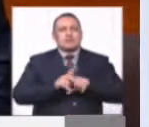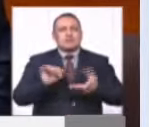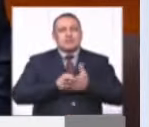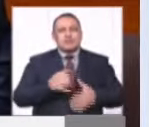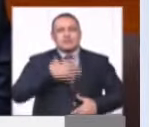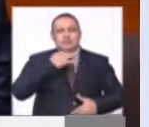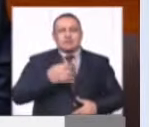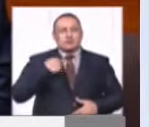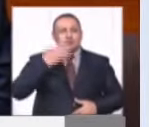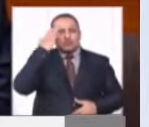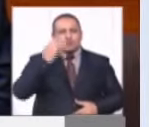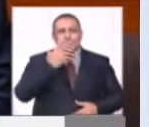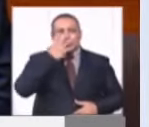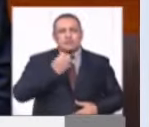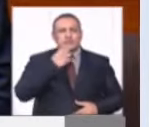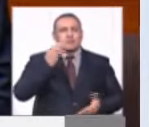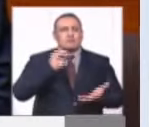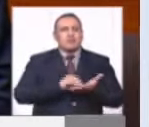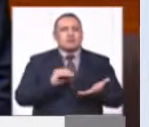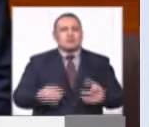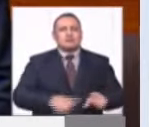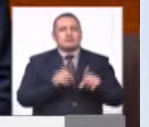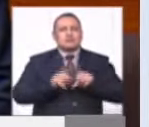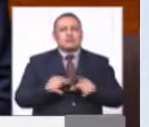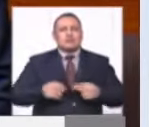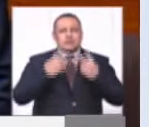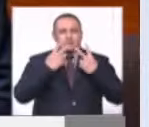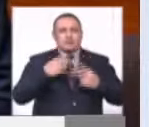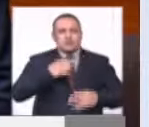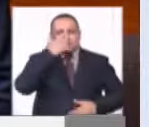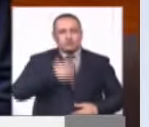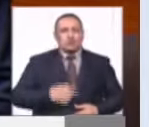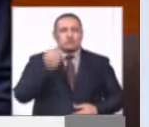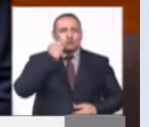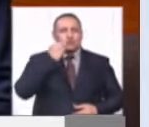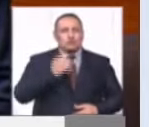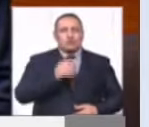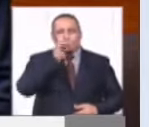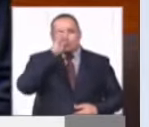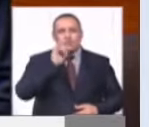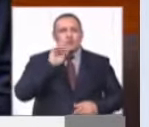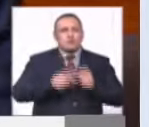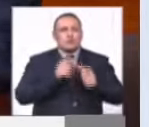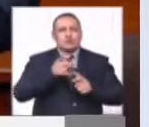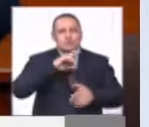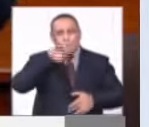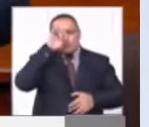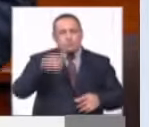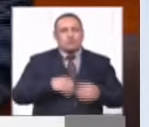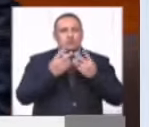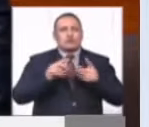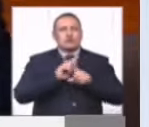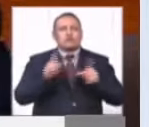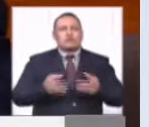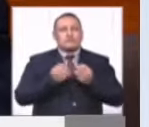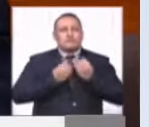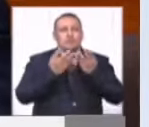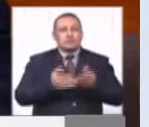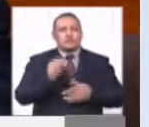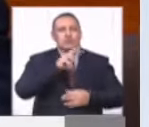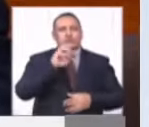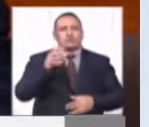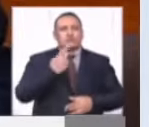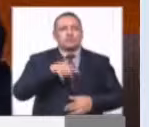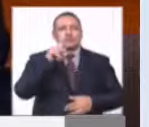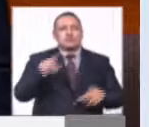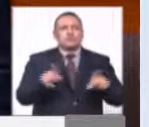que no sé qué me indigna más, que me crea tonto o que insulte la inteligencia de todos los peruanos porque no rinde cuenta de los 200